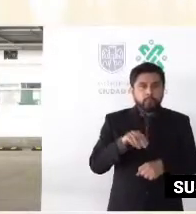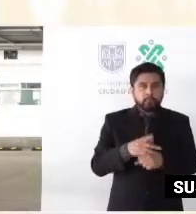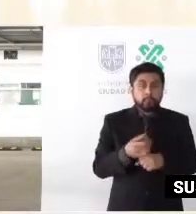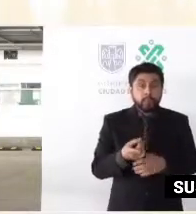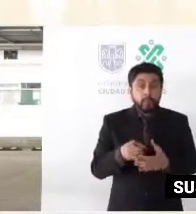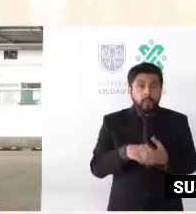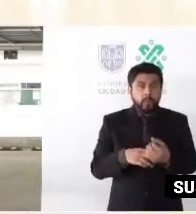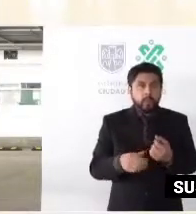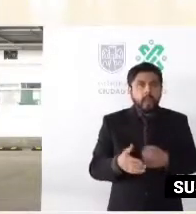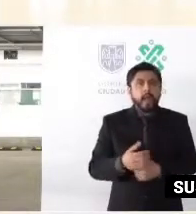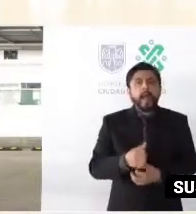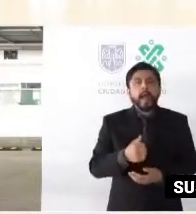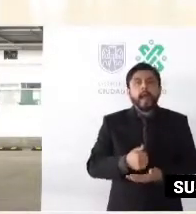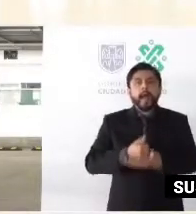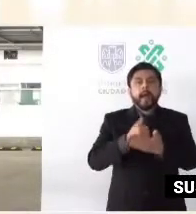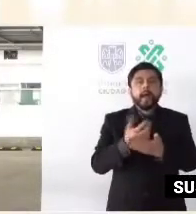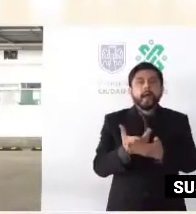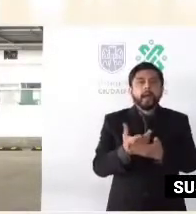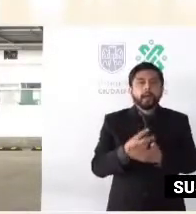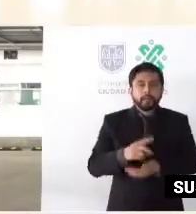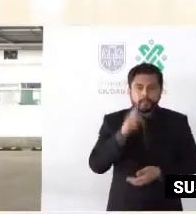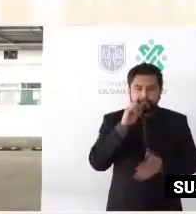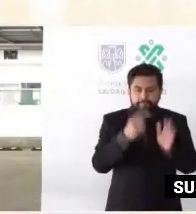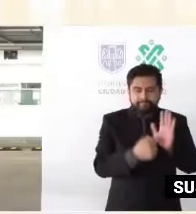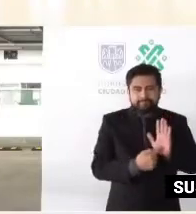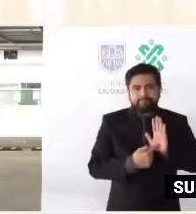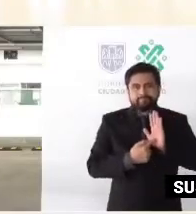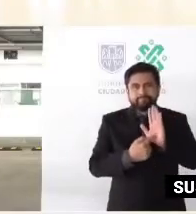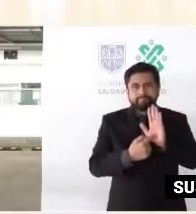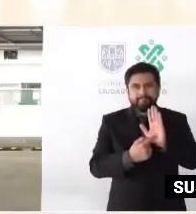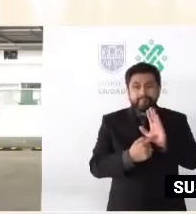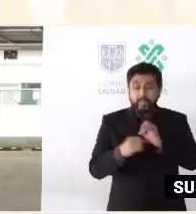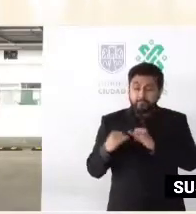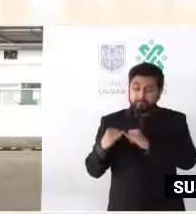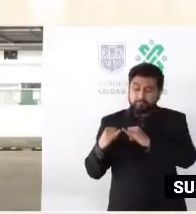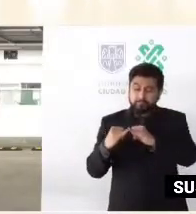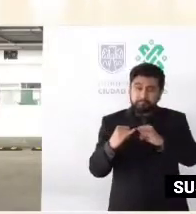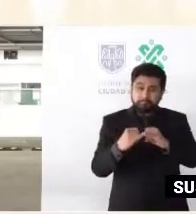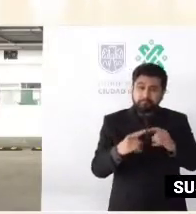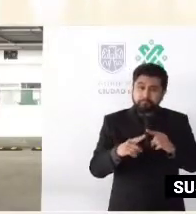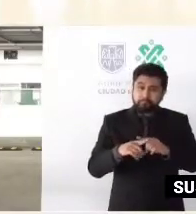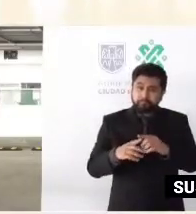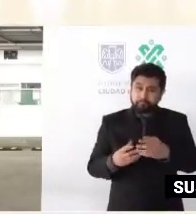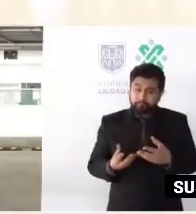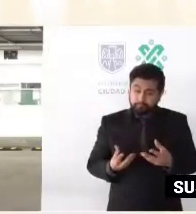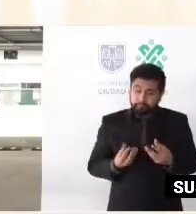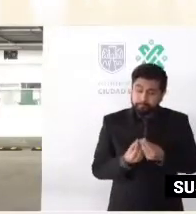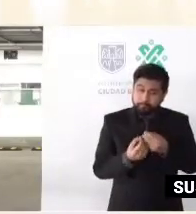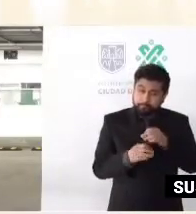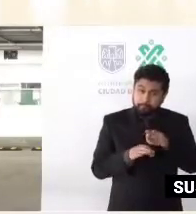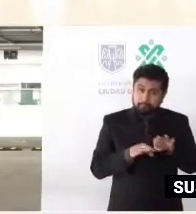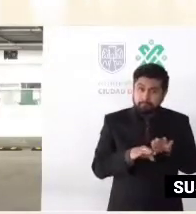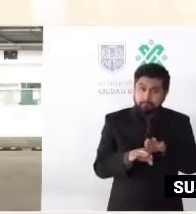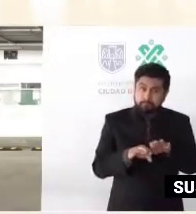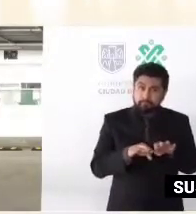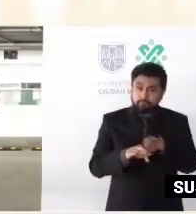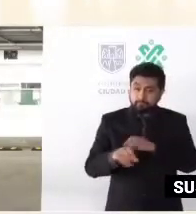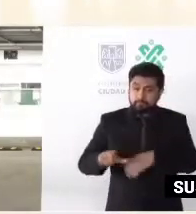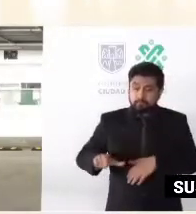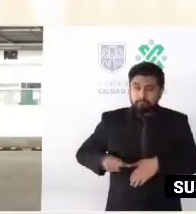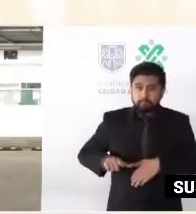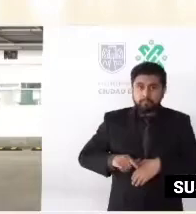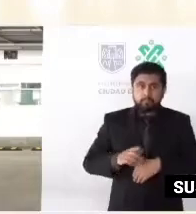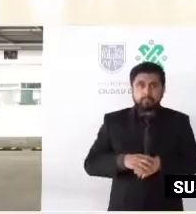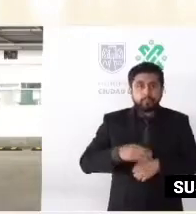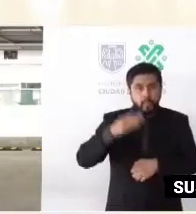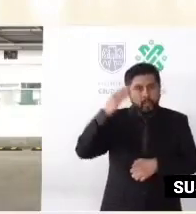hace es cristalizar el esfuerzo de muchas instituciones, de muchos espacios de gobierno, y el esfuerzo